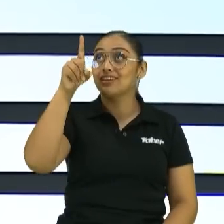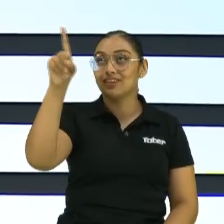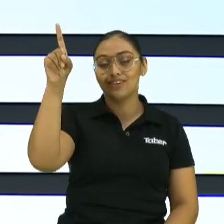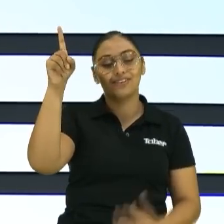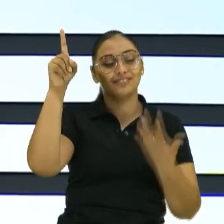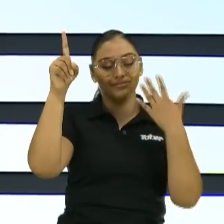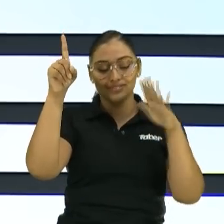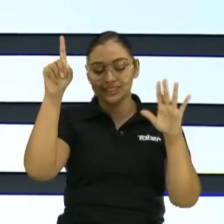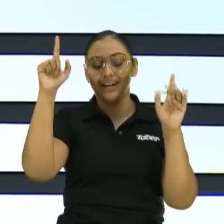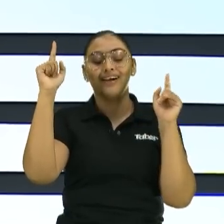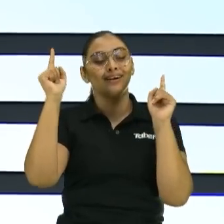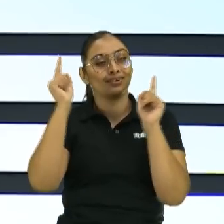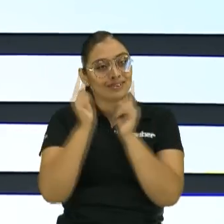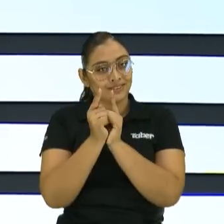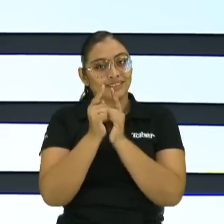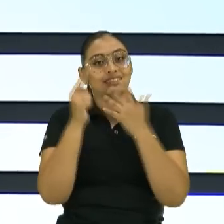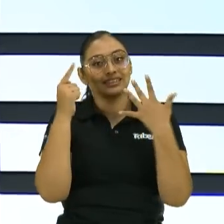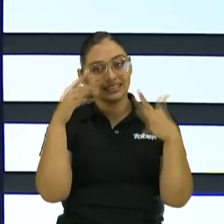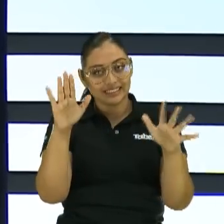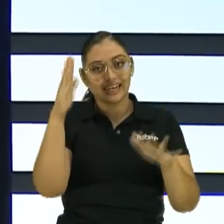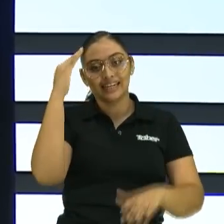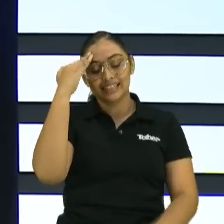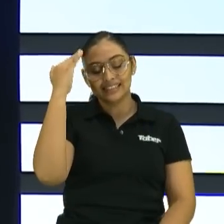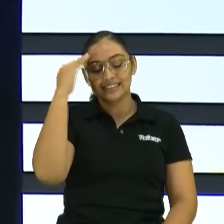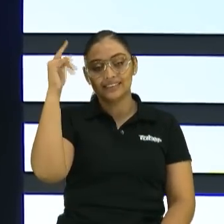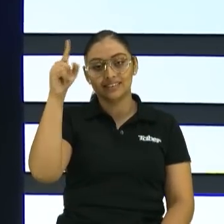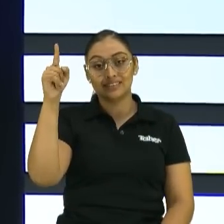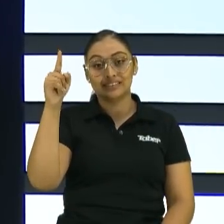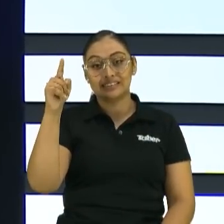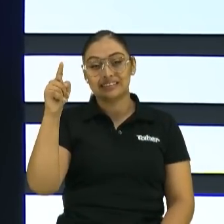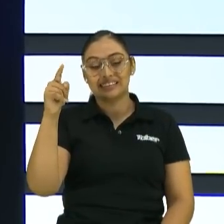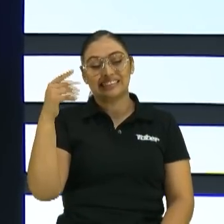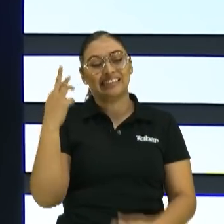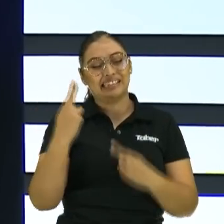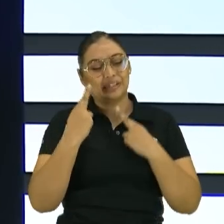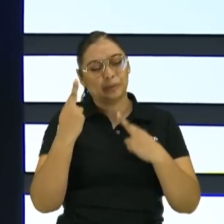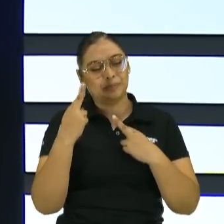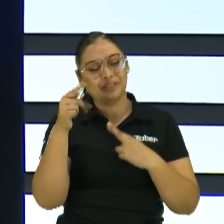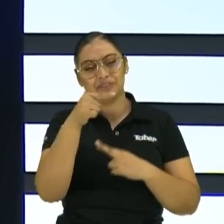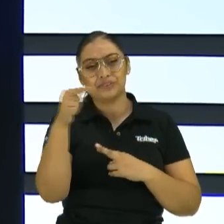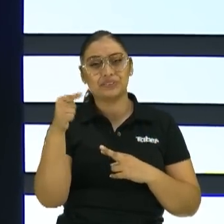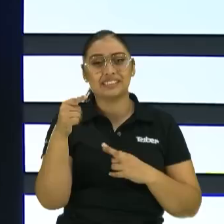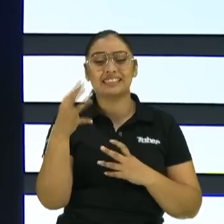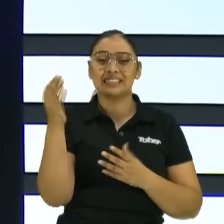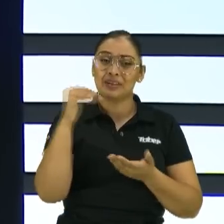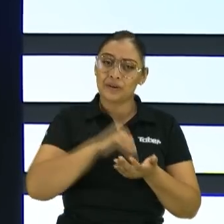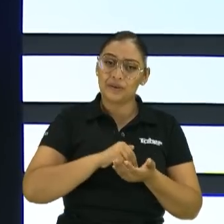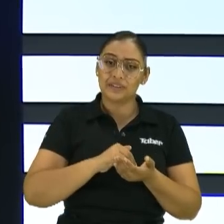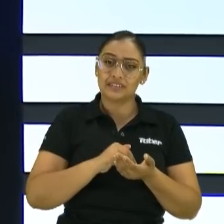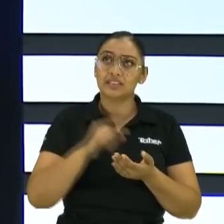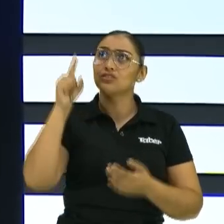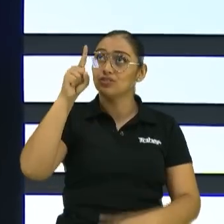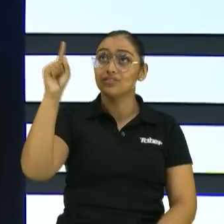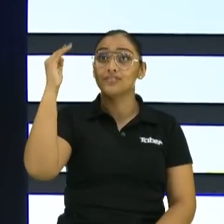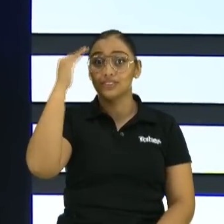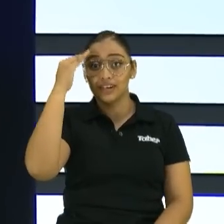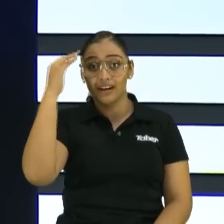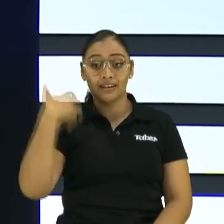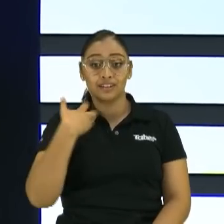Ojalá lo quisiese reconocer el día de hoy Dios ha notado que ya no hablas con él